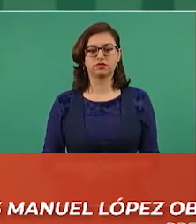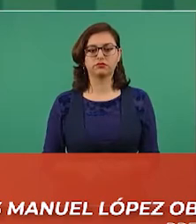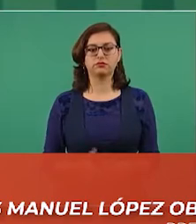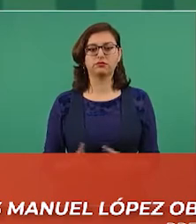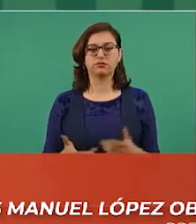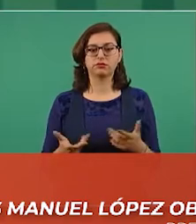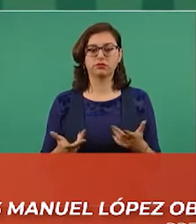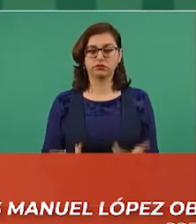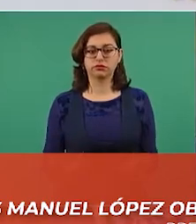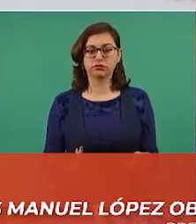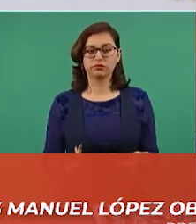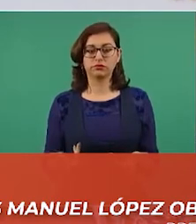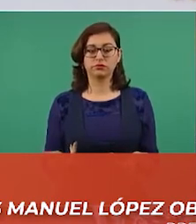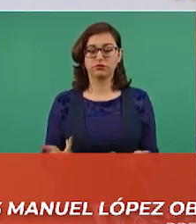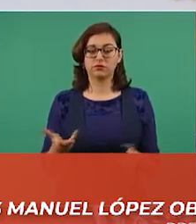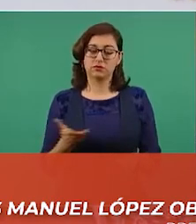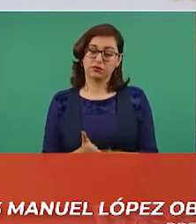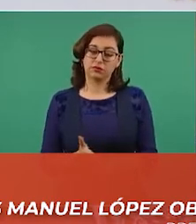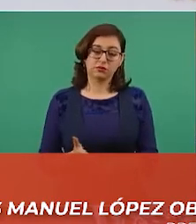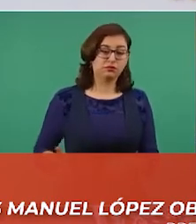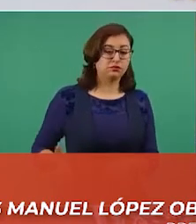de tener una mala fama